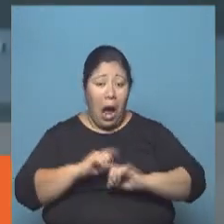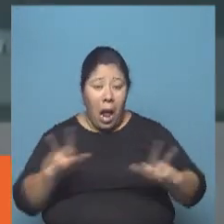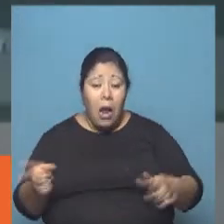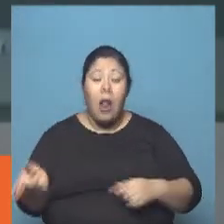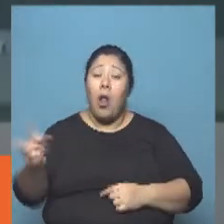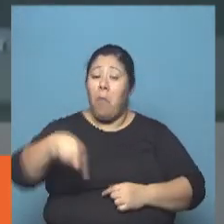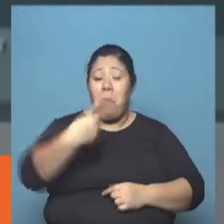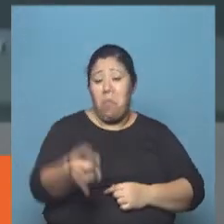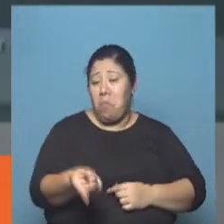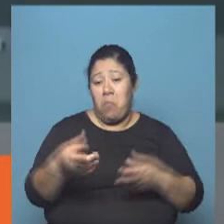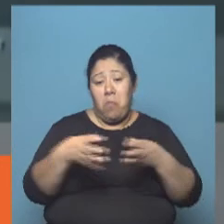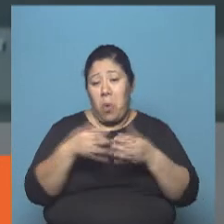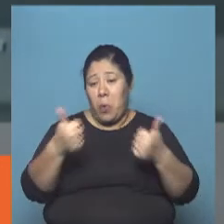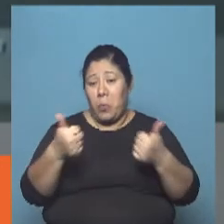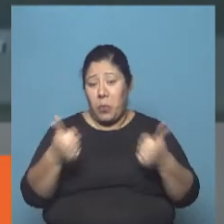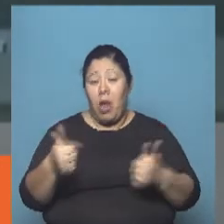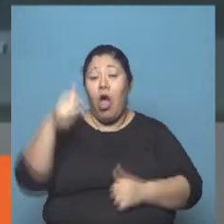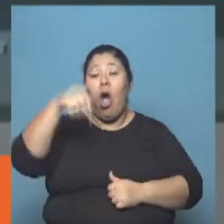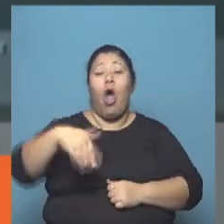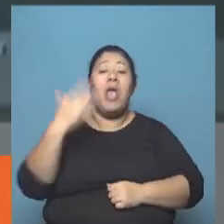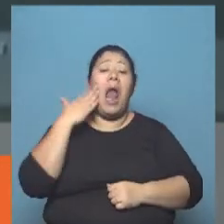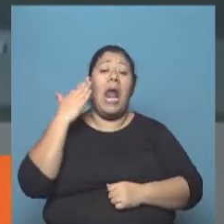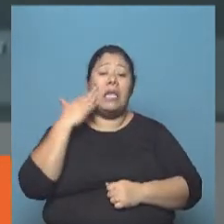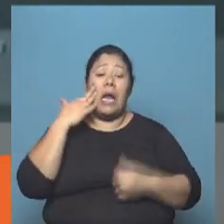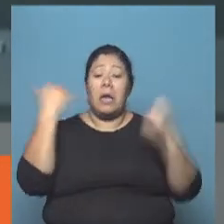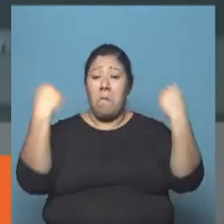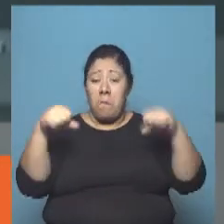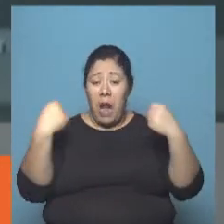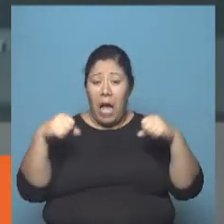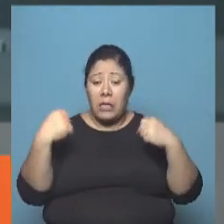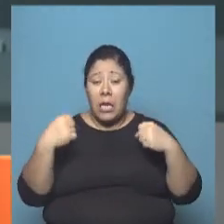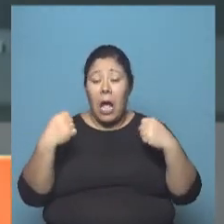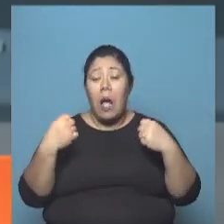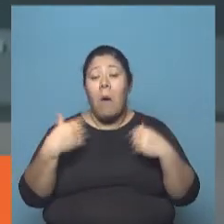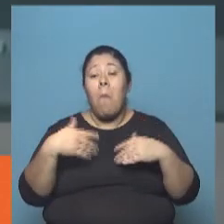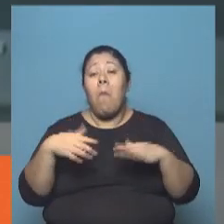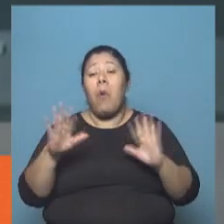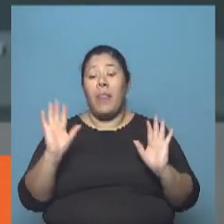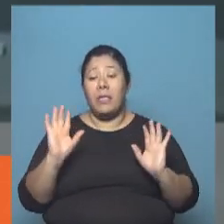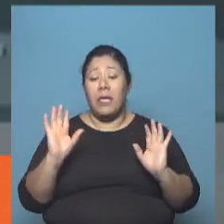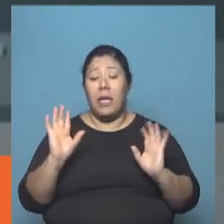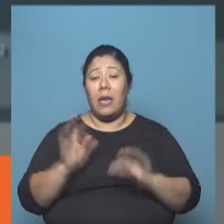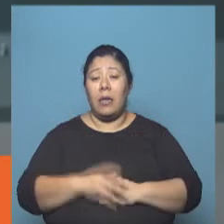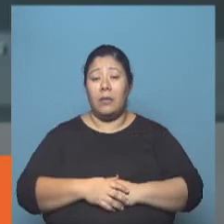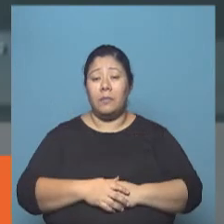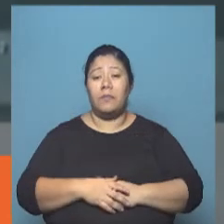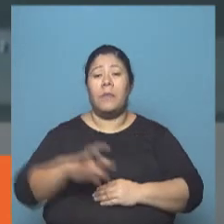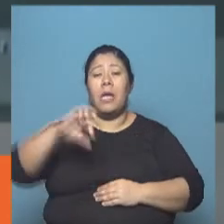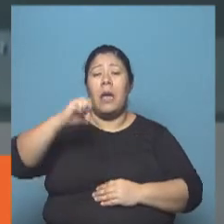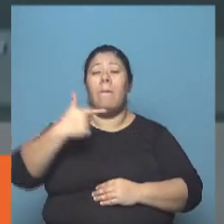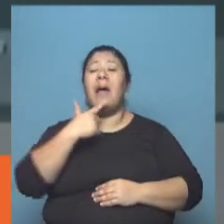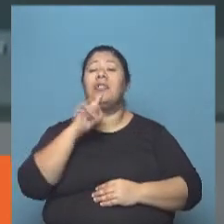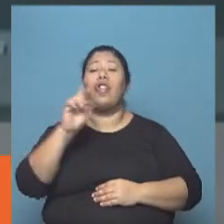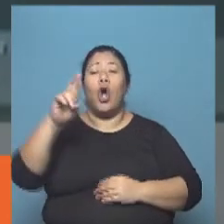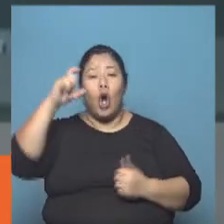después del partido de la práctica de esta tarde, pero entiendo que podemos contar también con el Flaco Pastor y con el Pocho,